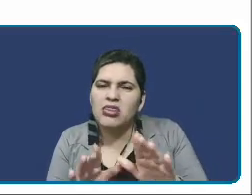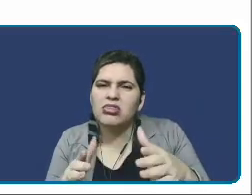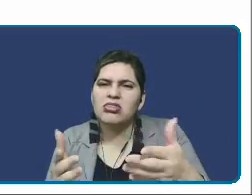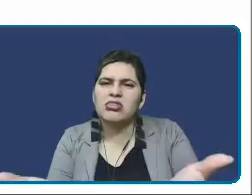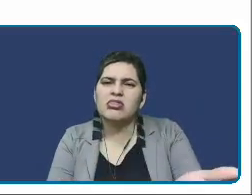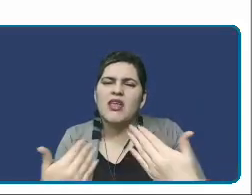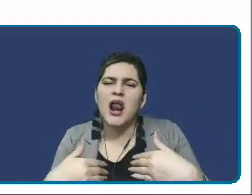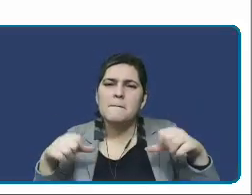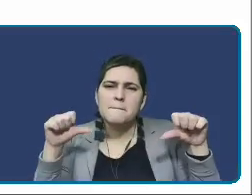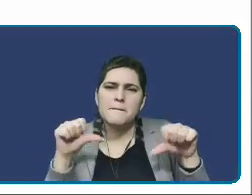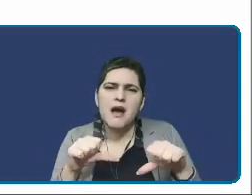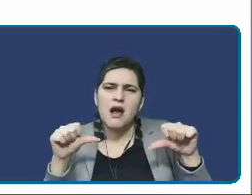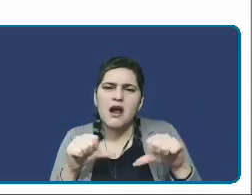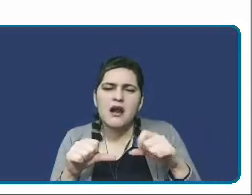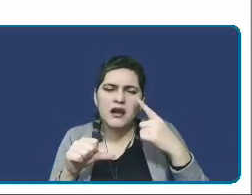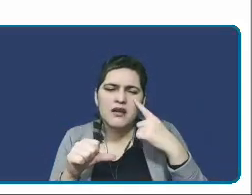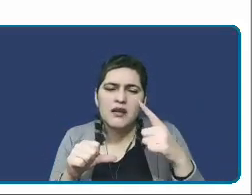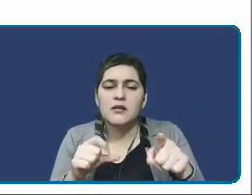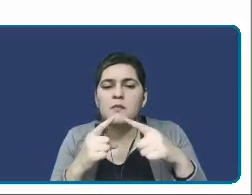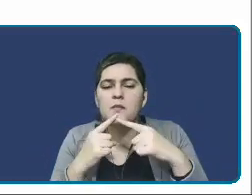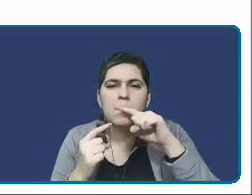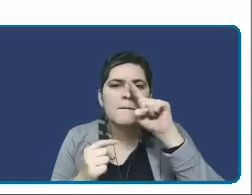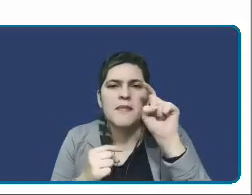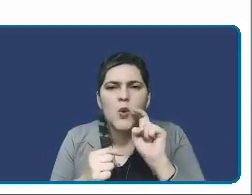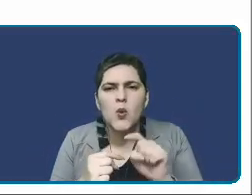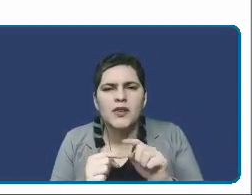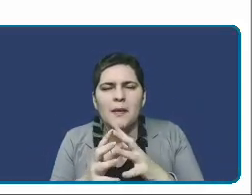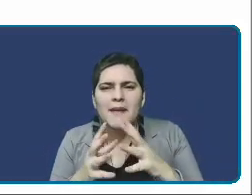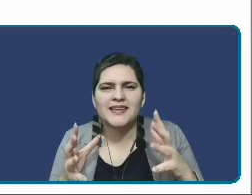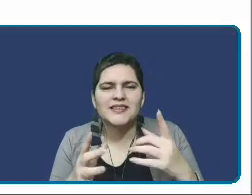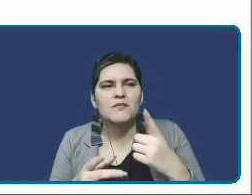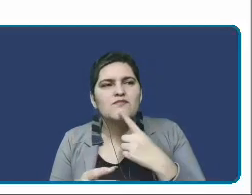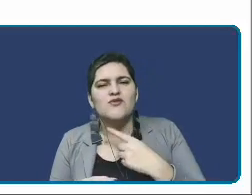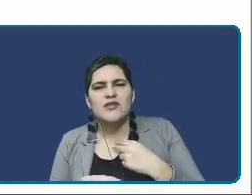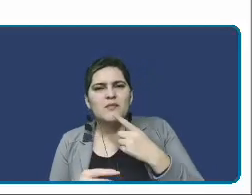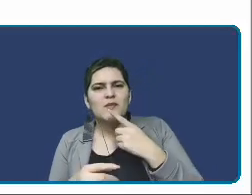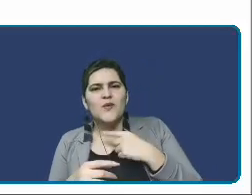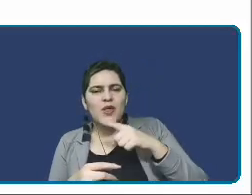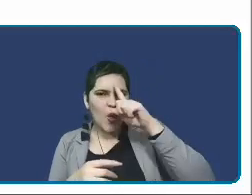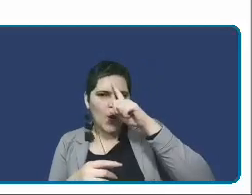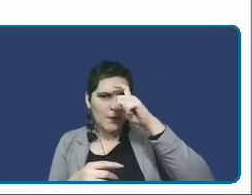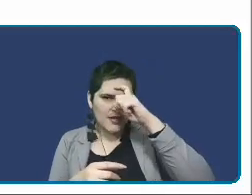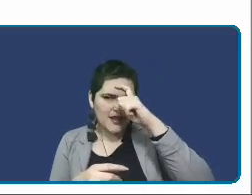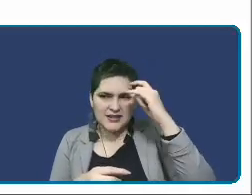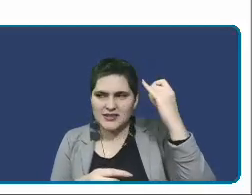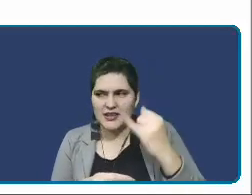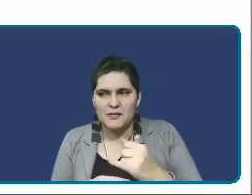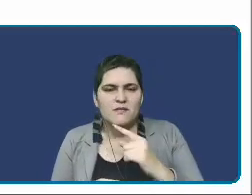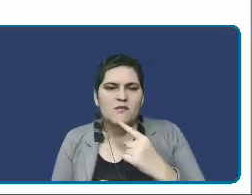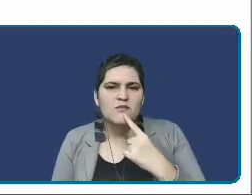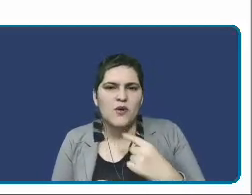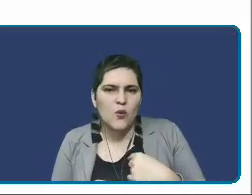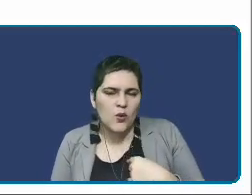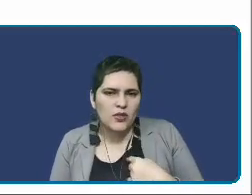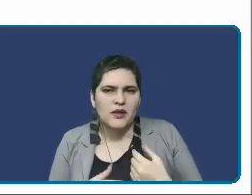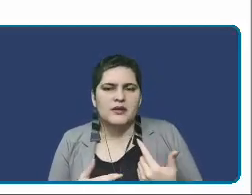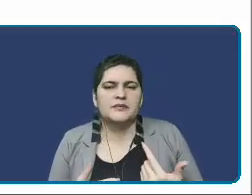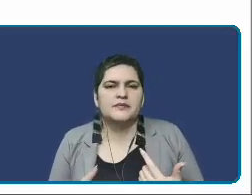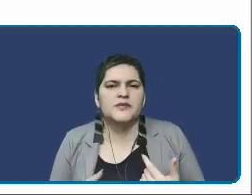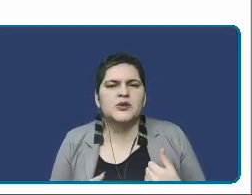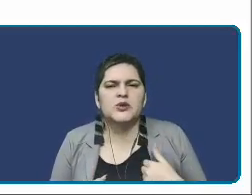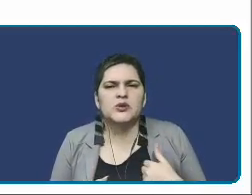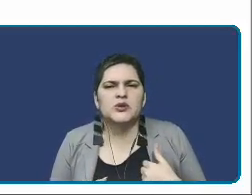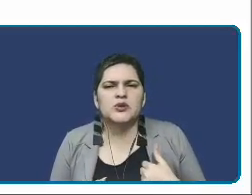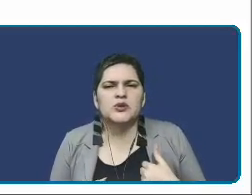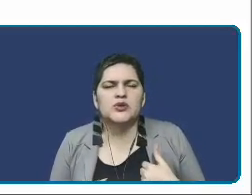Lo puse en relación a preguntas que me hacen a mí en el hospital o que me hacen en la consulta. Yo escuché que puede haber